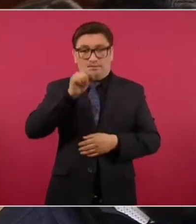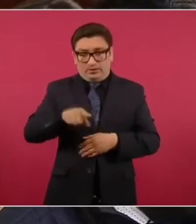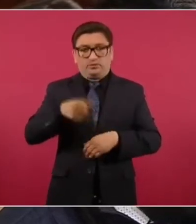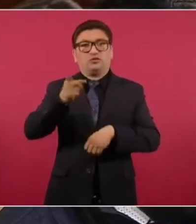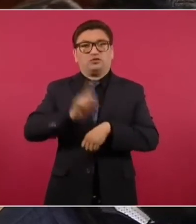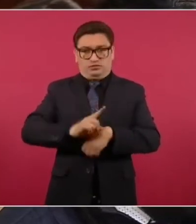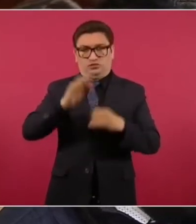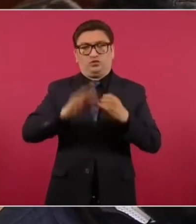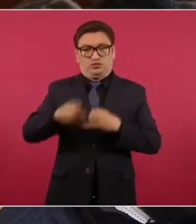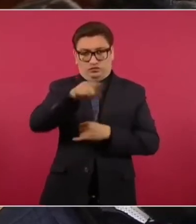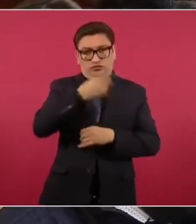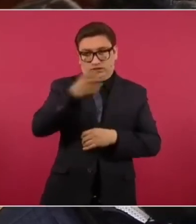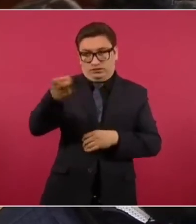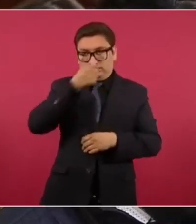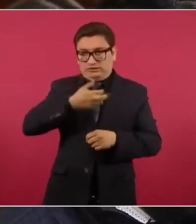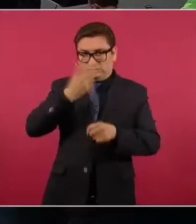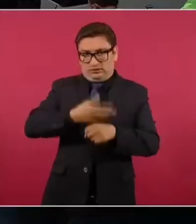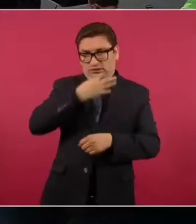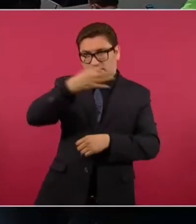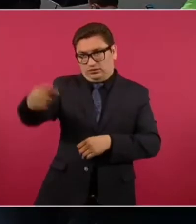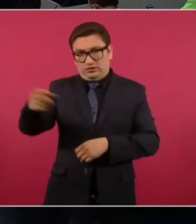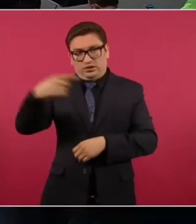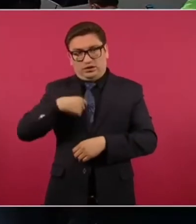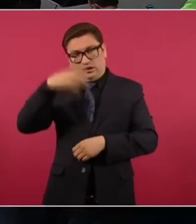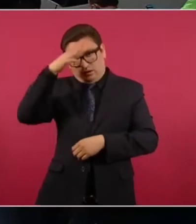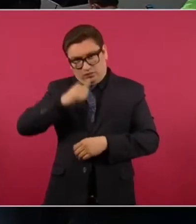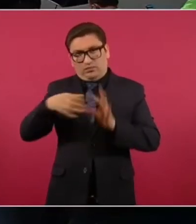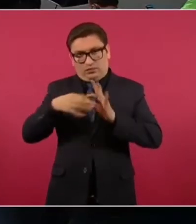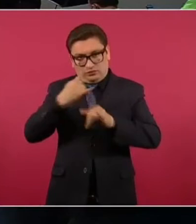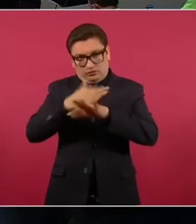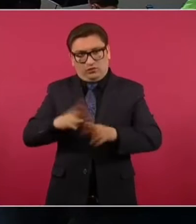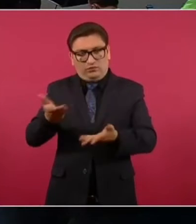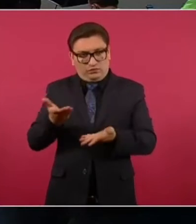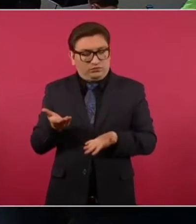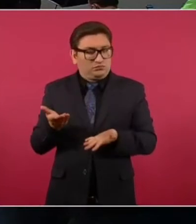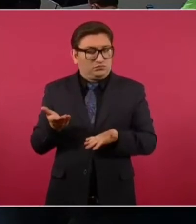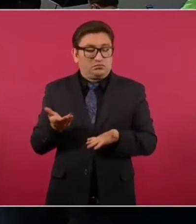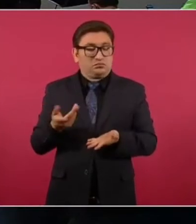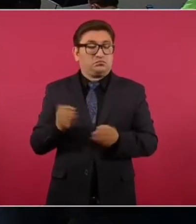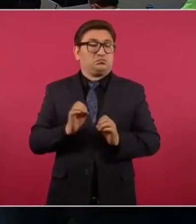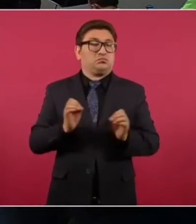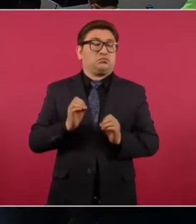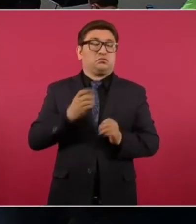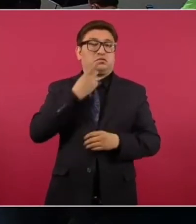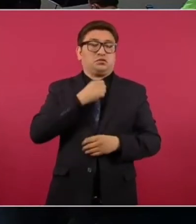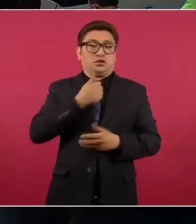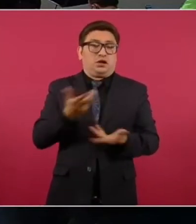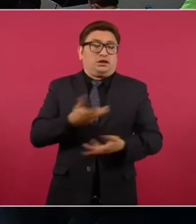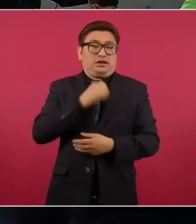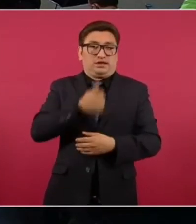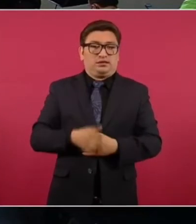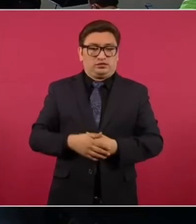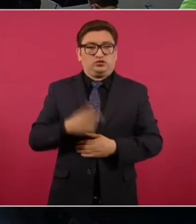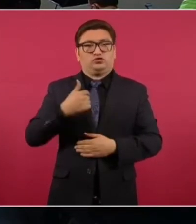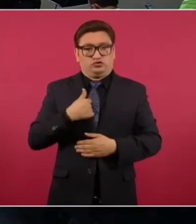que estuve yo aquí, le dijo a la secretaria que se pusiera de acuerdo conmigo para el tema del informe y pues no ha pasado. Entonces, yo se